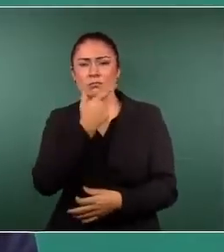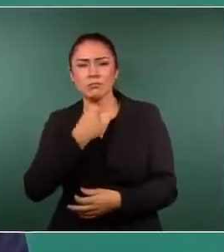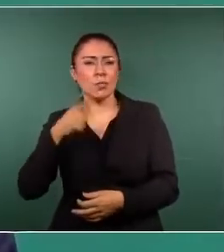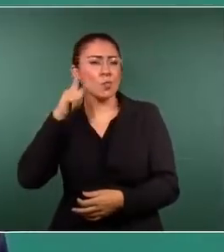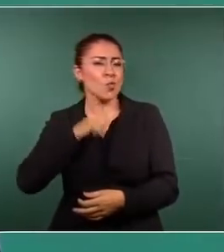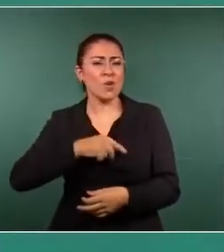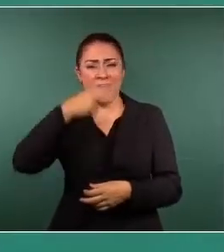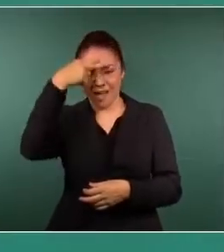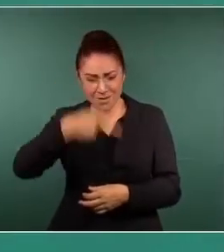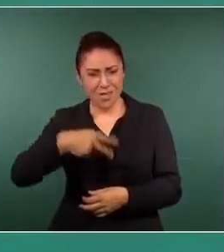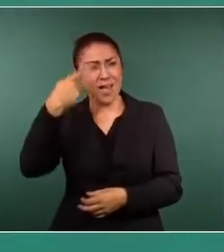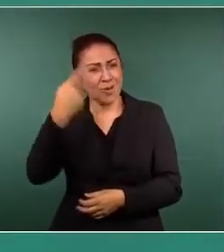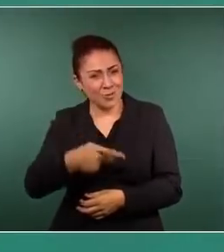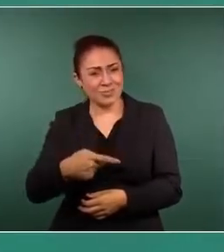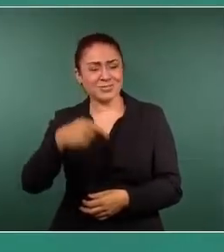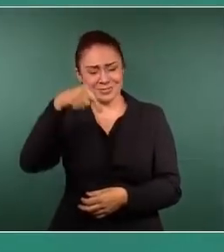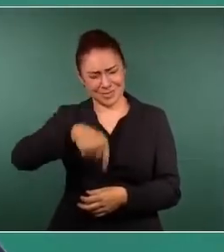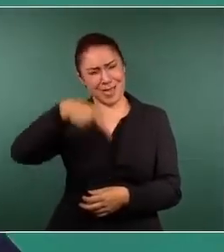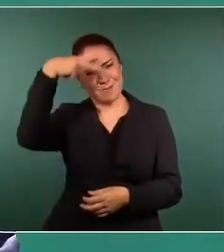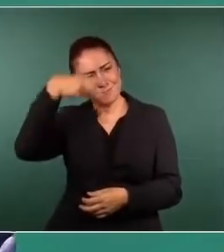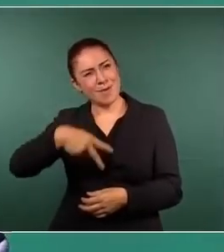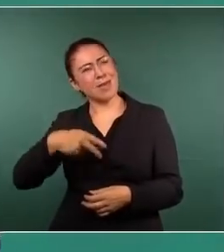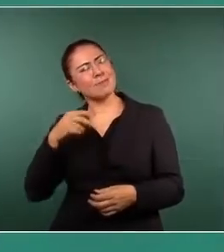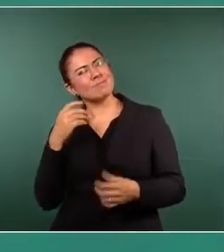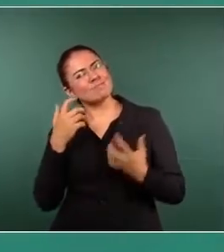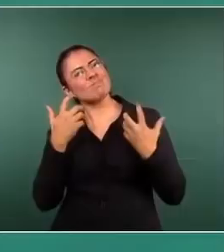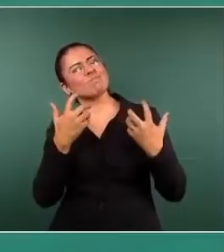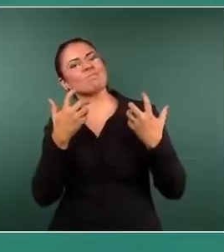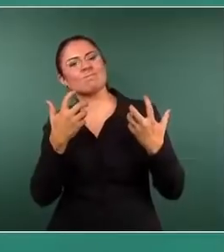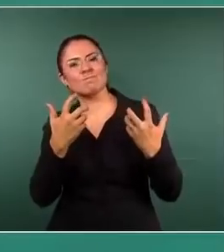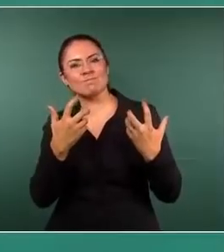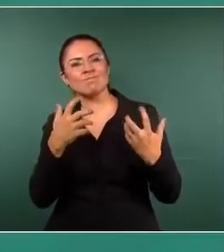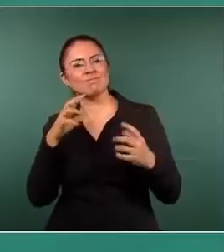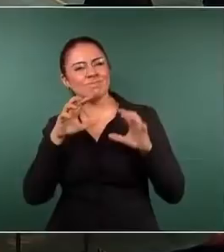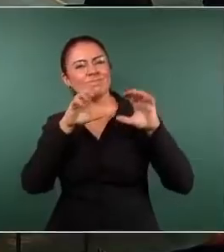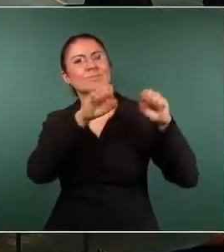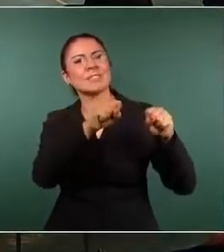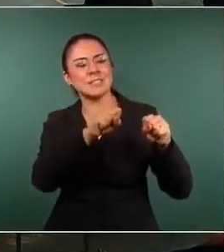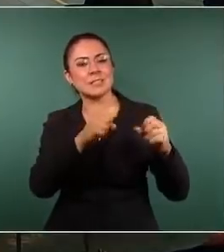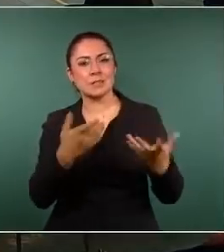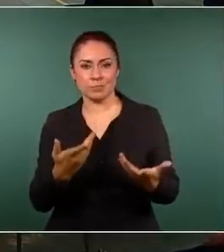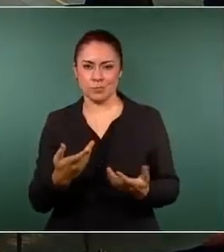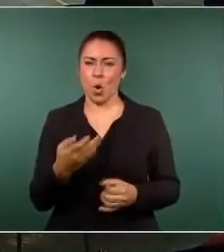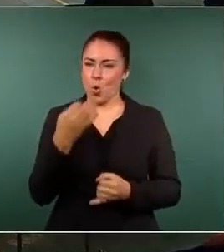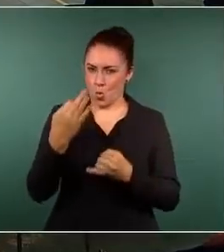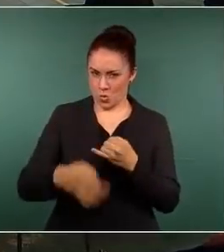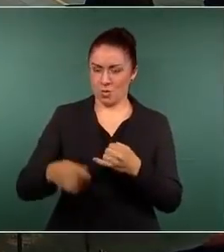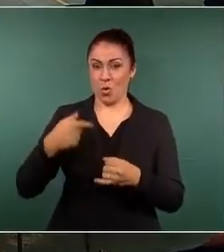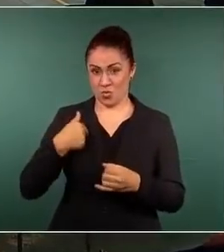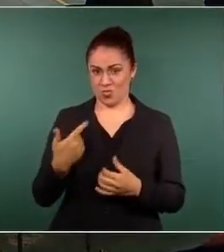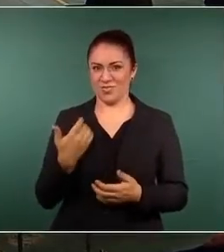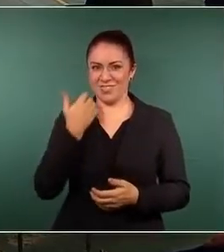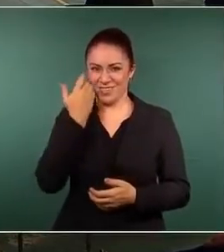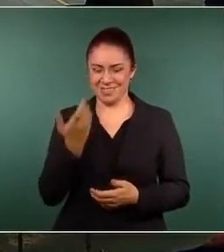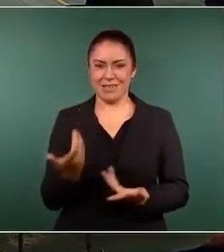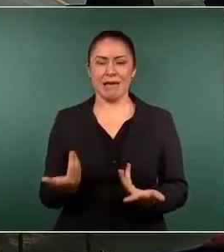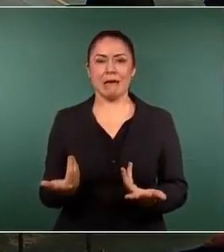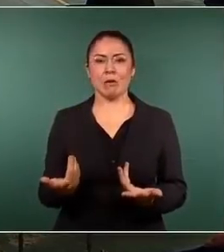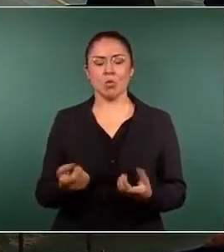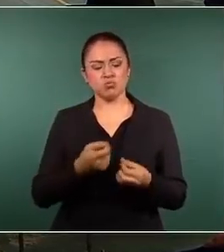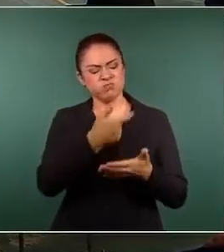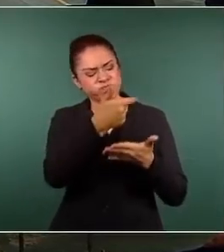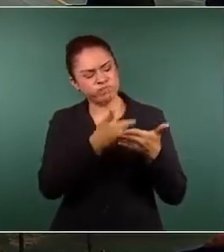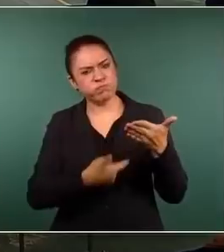tengamos el méxico que queremos y merecemos finalmente quiero cerrar con el total de delitos